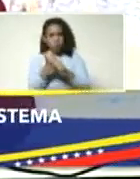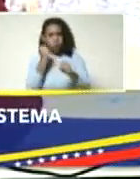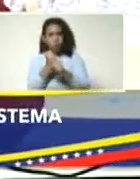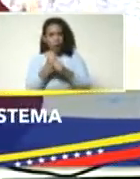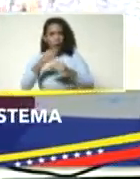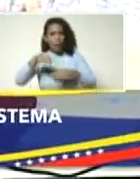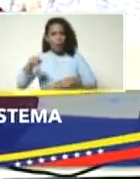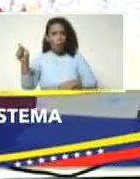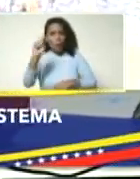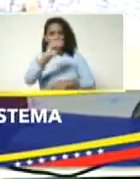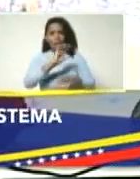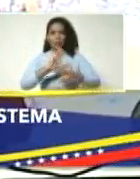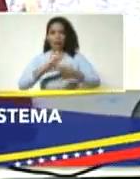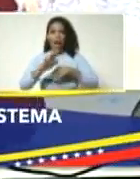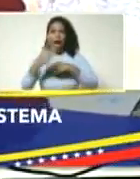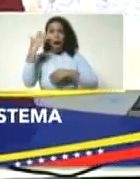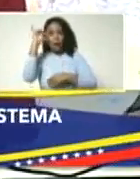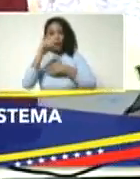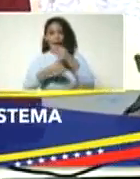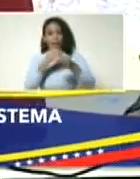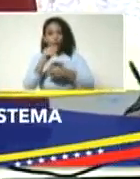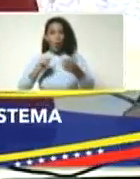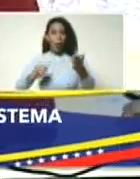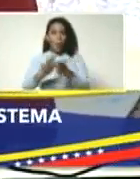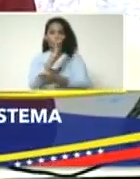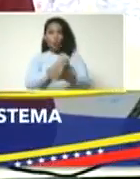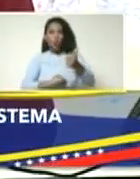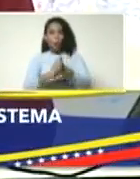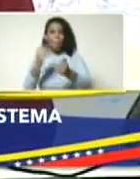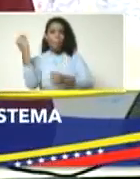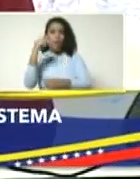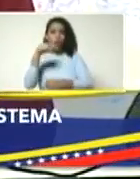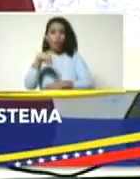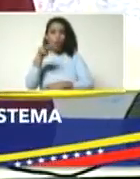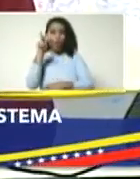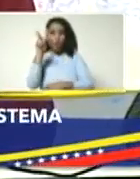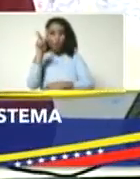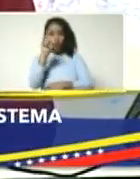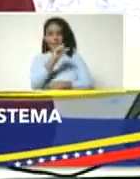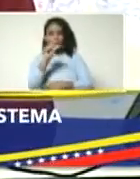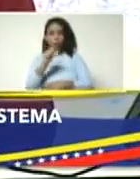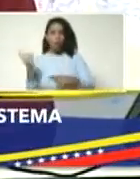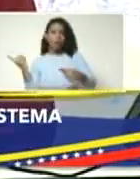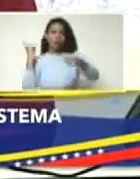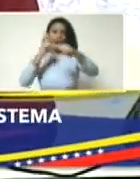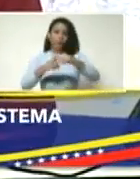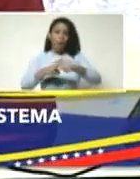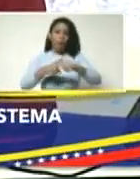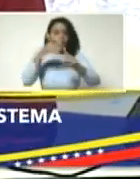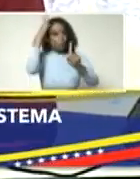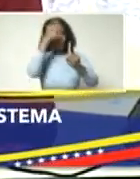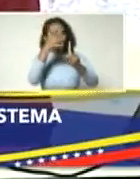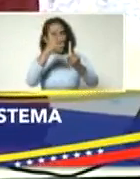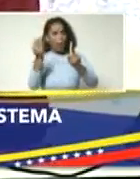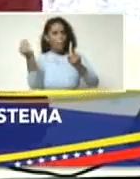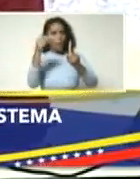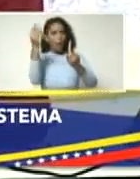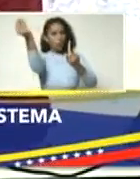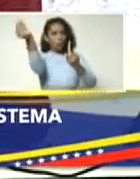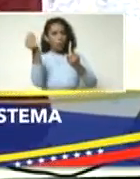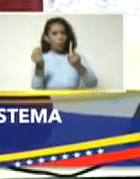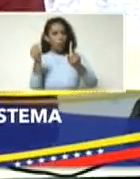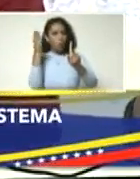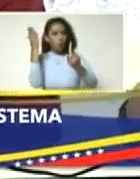estos meses y ya hay que darle un impulso adicional estas dos semanas, se suma, bueno, a una instrucción mayor que usted nos dio,